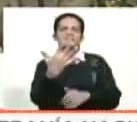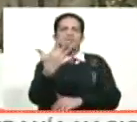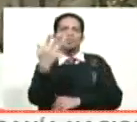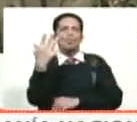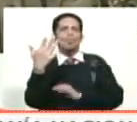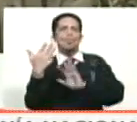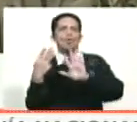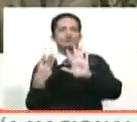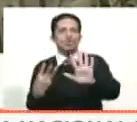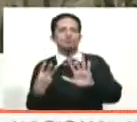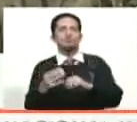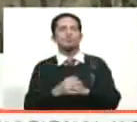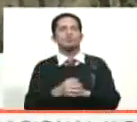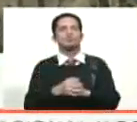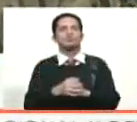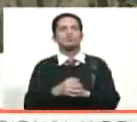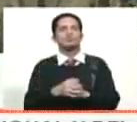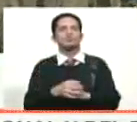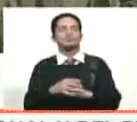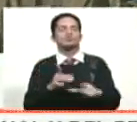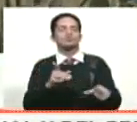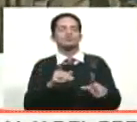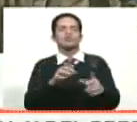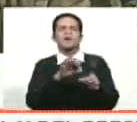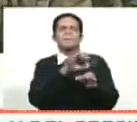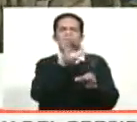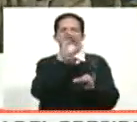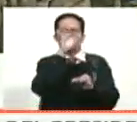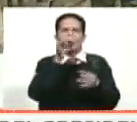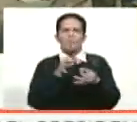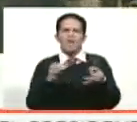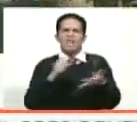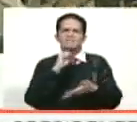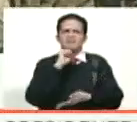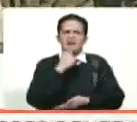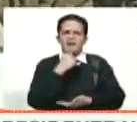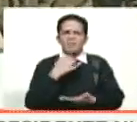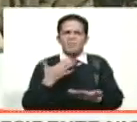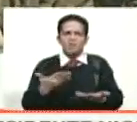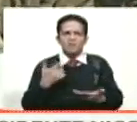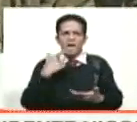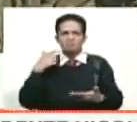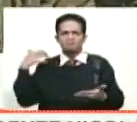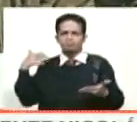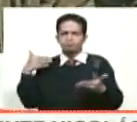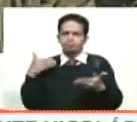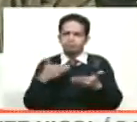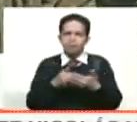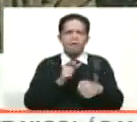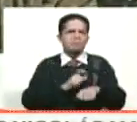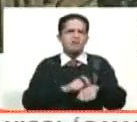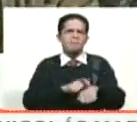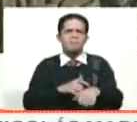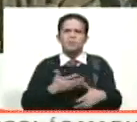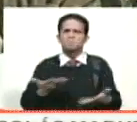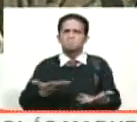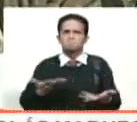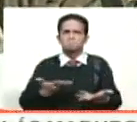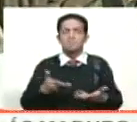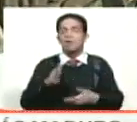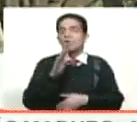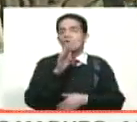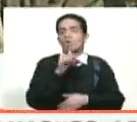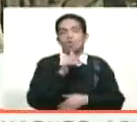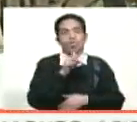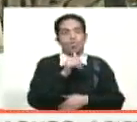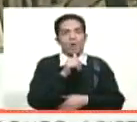La clave espiritual, la clave moral de este periodo histórico es que no ha habido